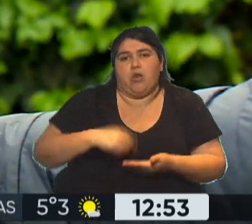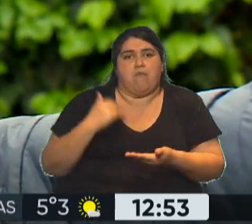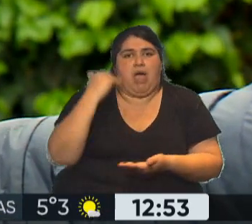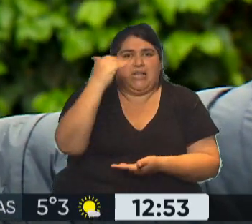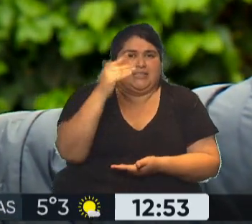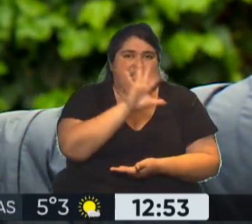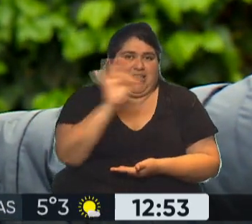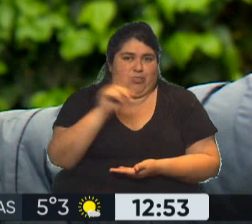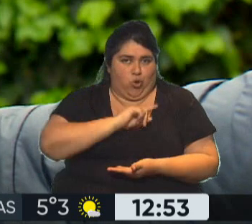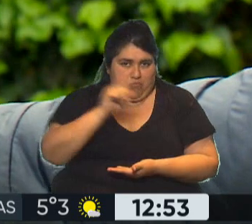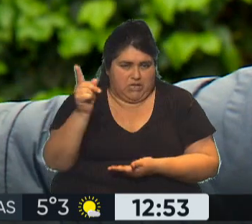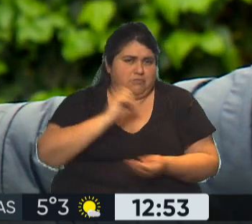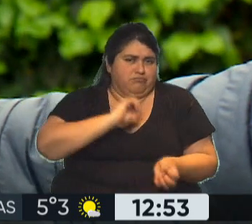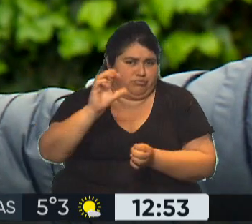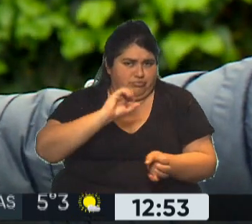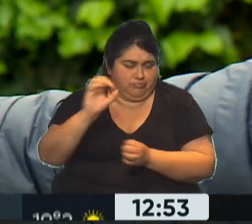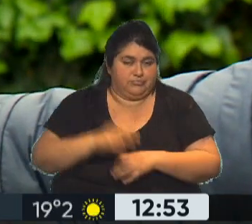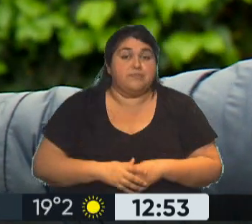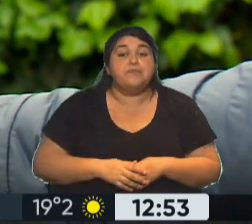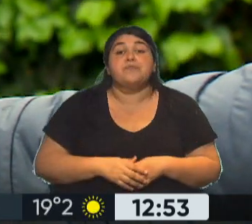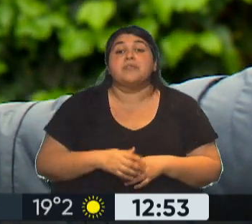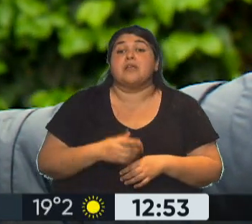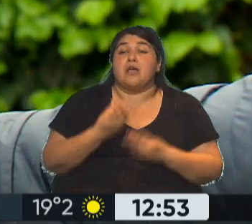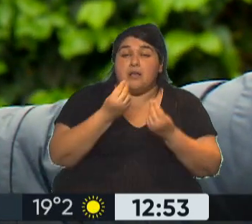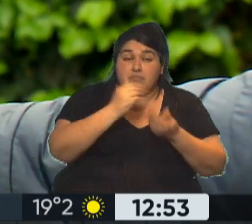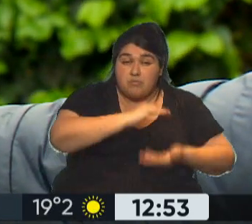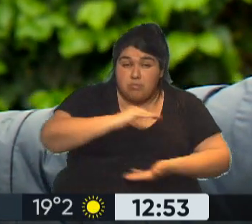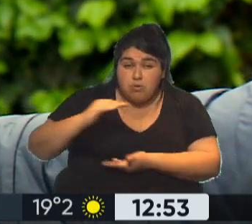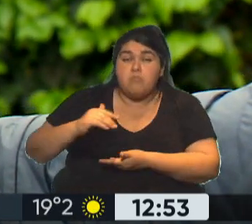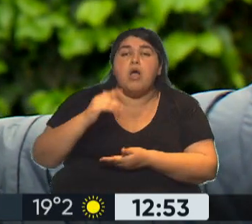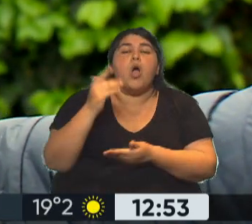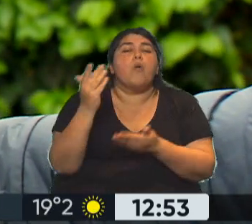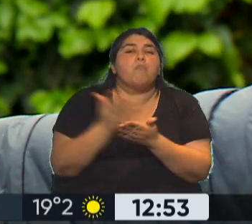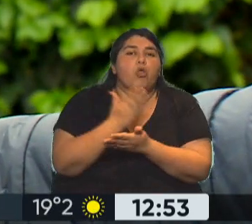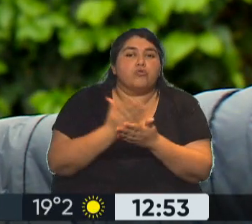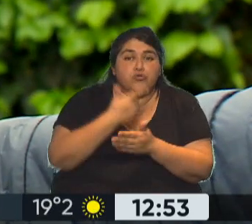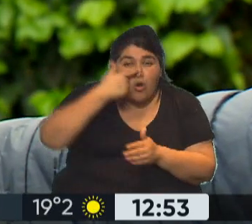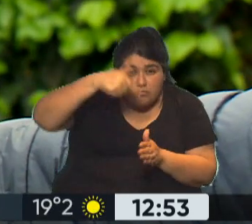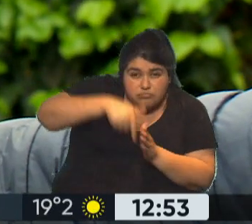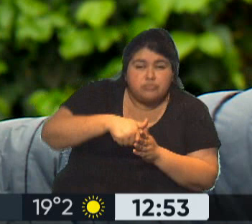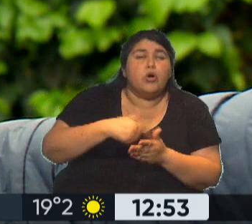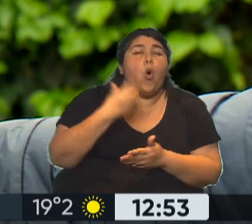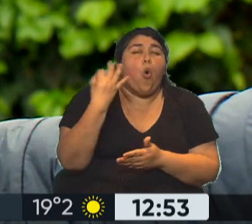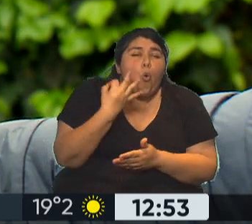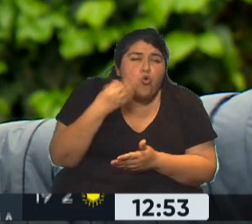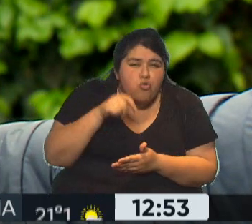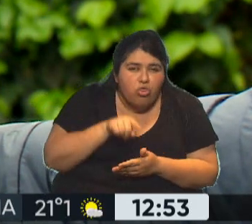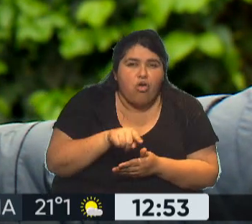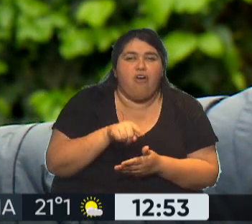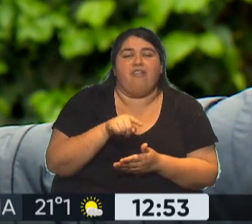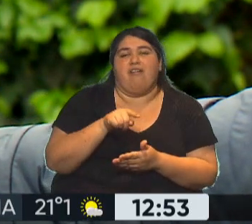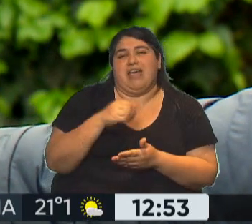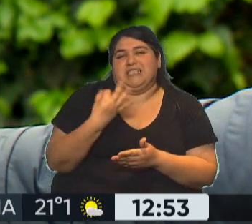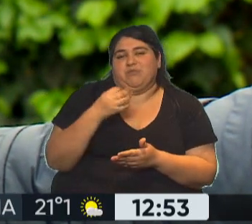el aumento de la del transporte del crudo del la producción de crudo y en última instancia de la exportación de crudo con la consecuente